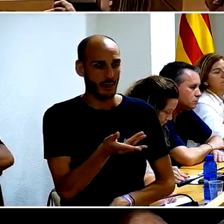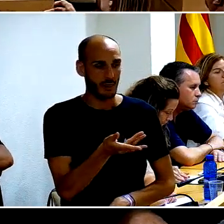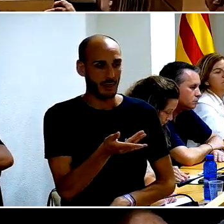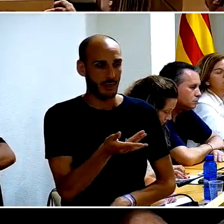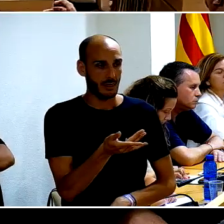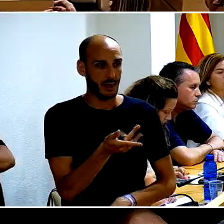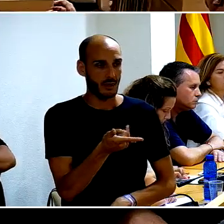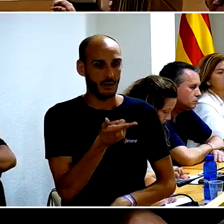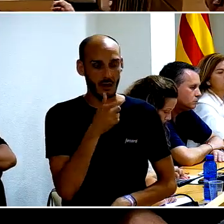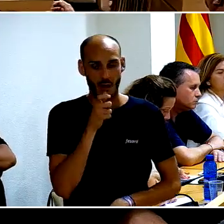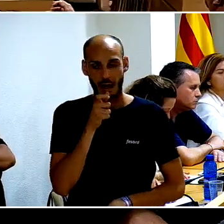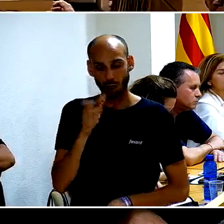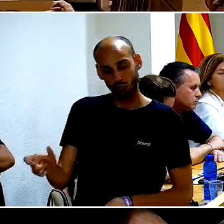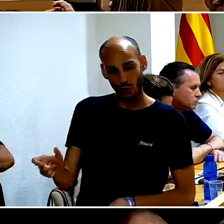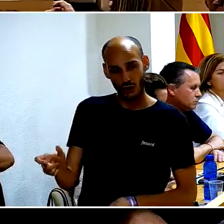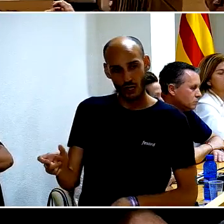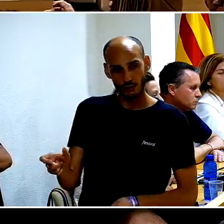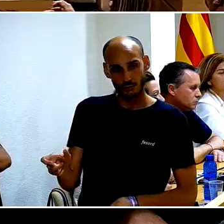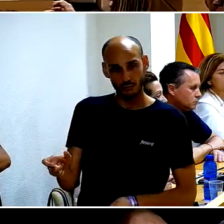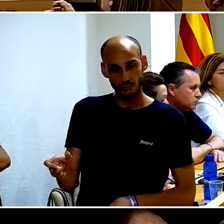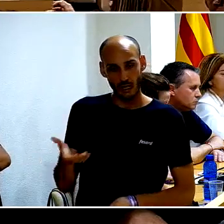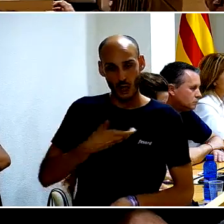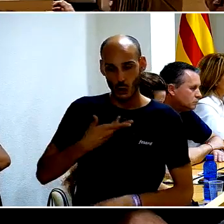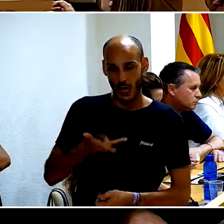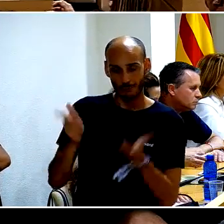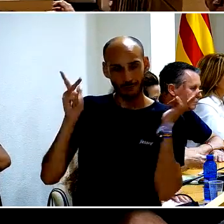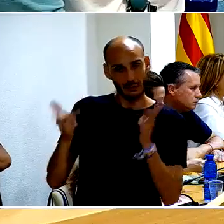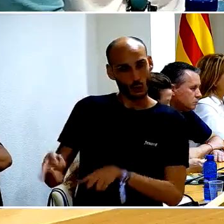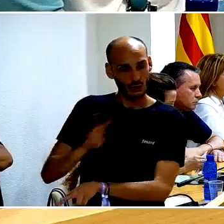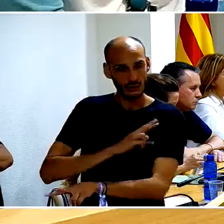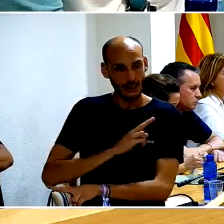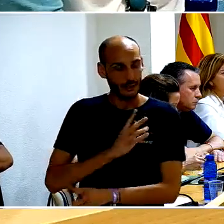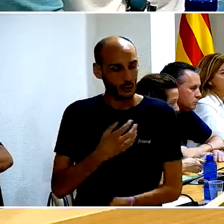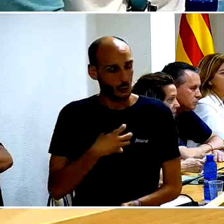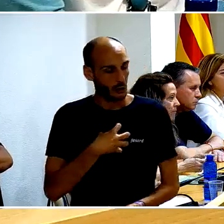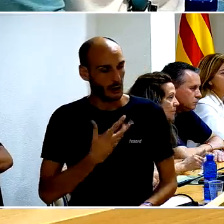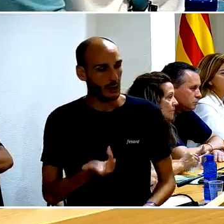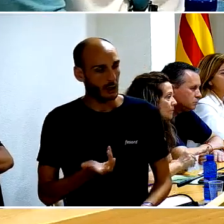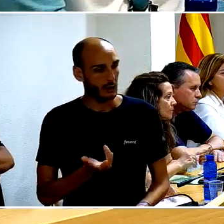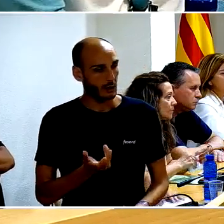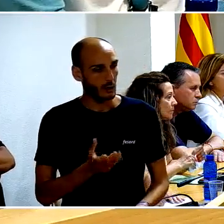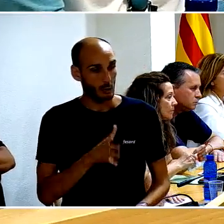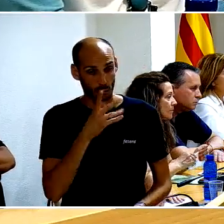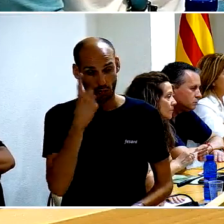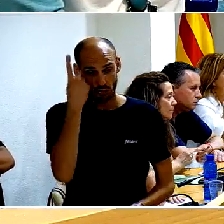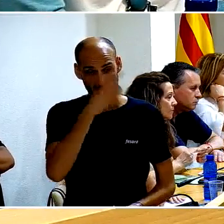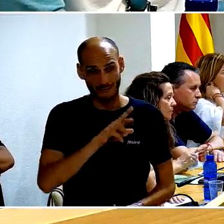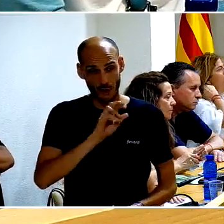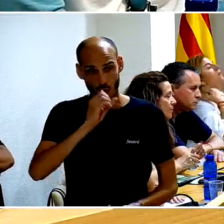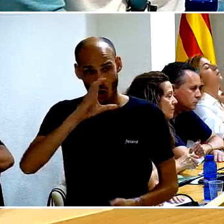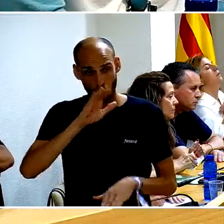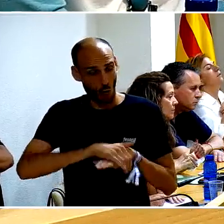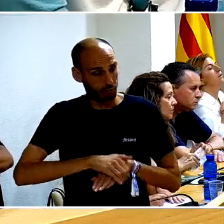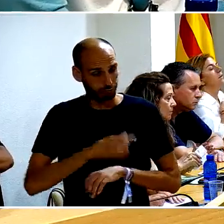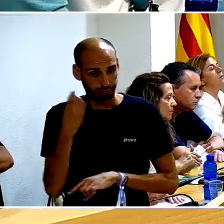por alusiones que la concejal pueda contestar sabiendo que es de obligado cumplimiento el ROF. Esa